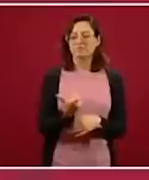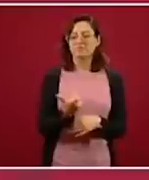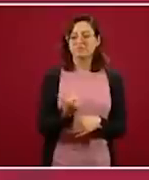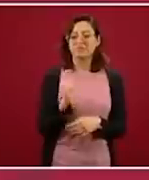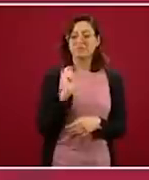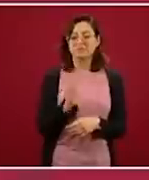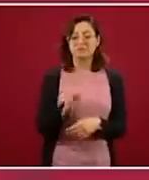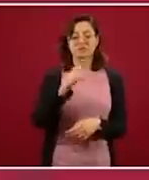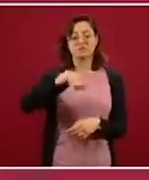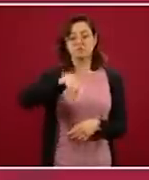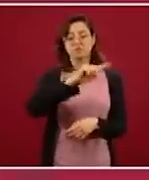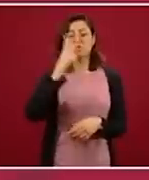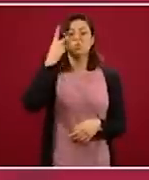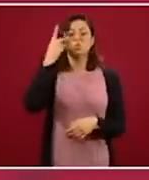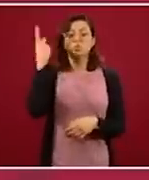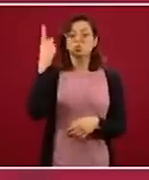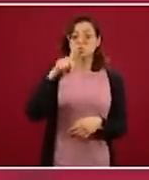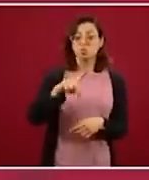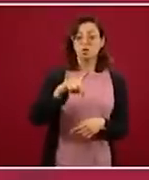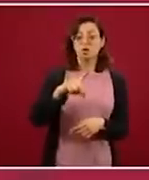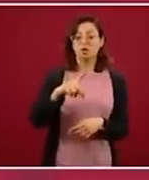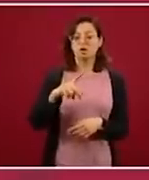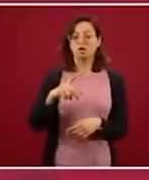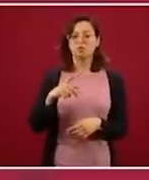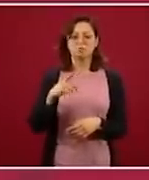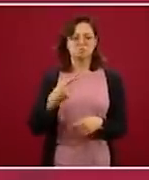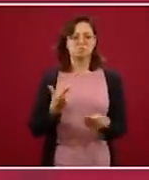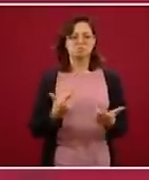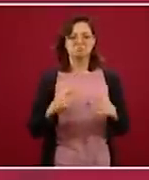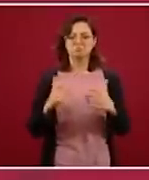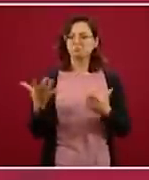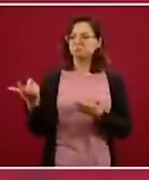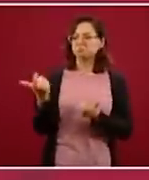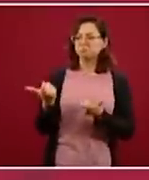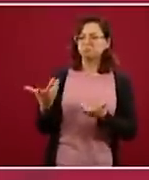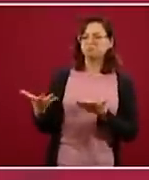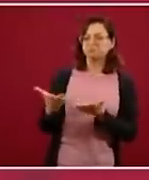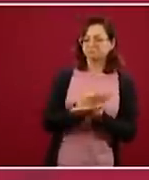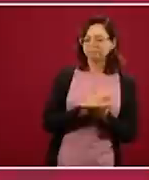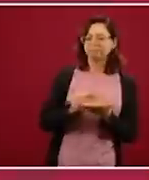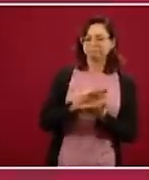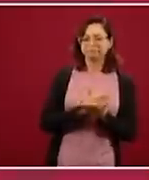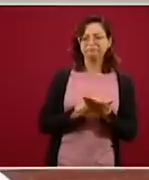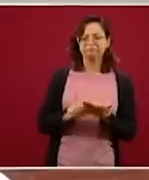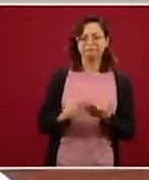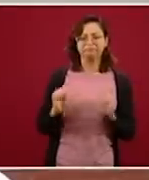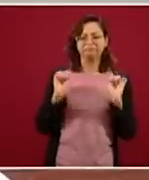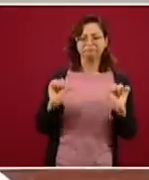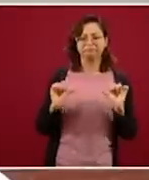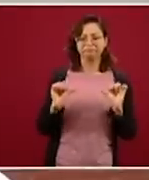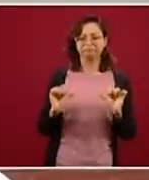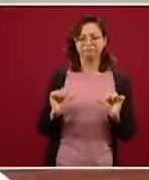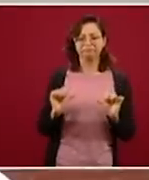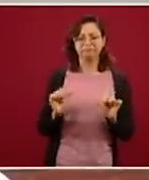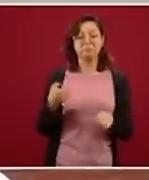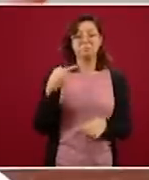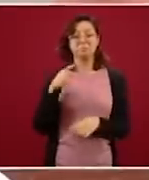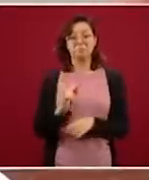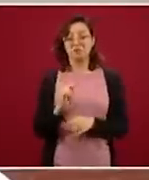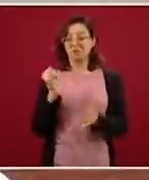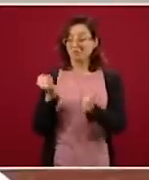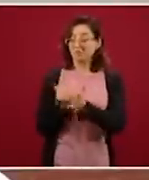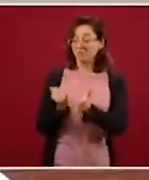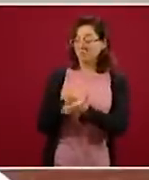dueños van a tener un gran nivel de vida. Sin embargo, al estar eludiendo el pago de impuestos, al estar